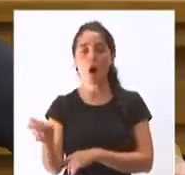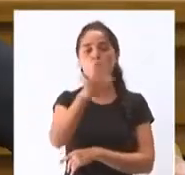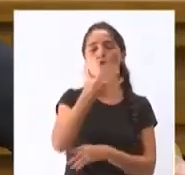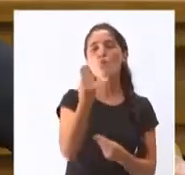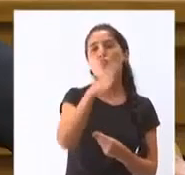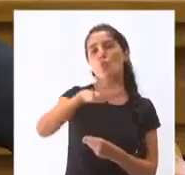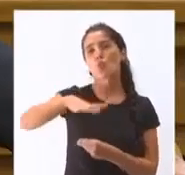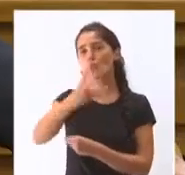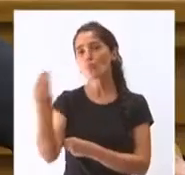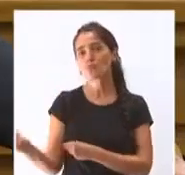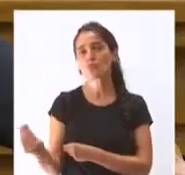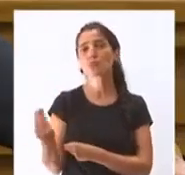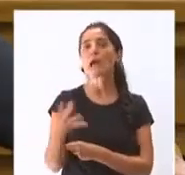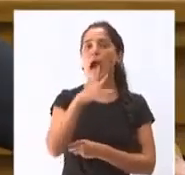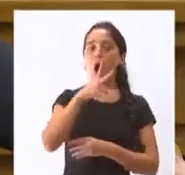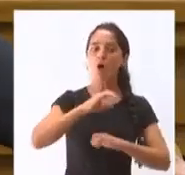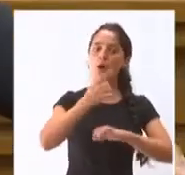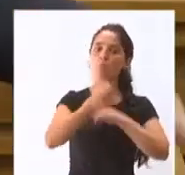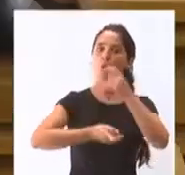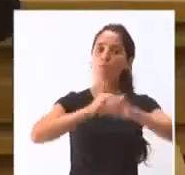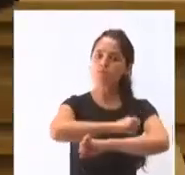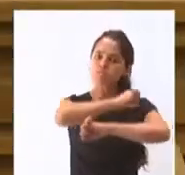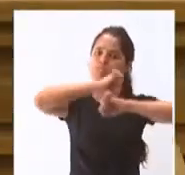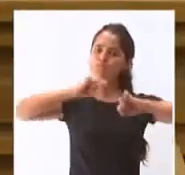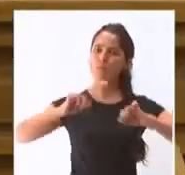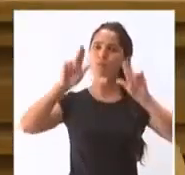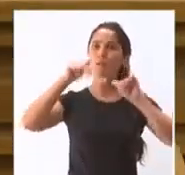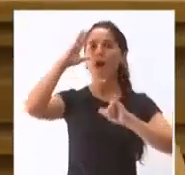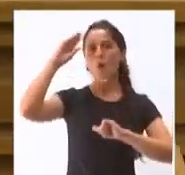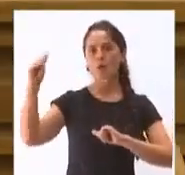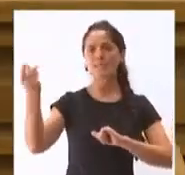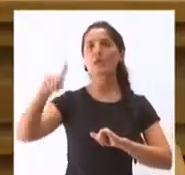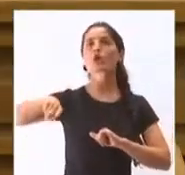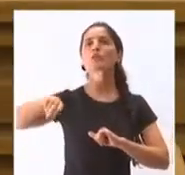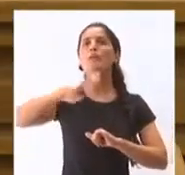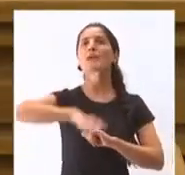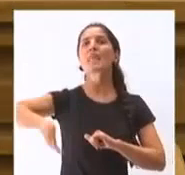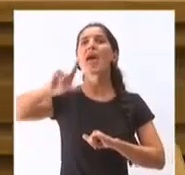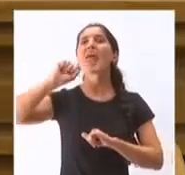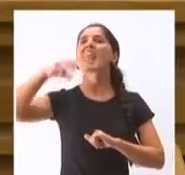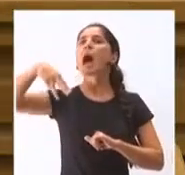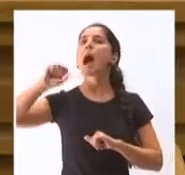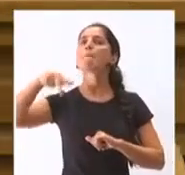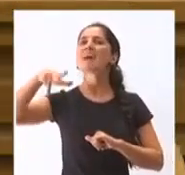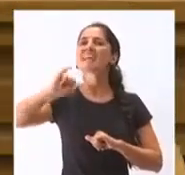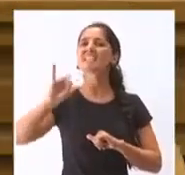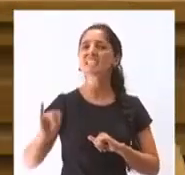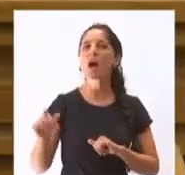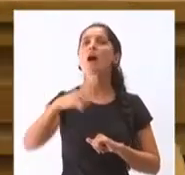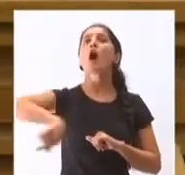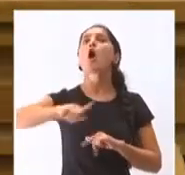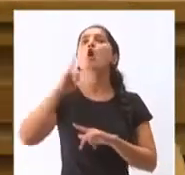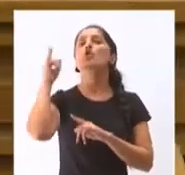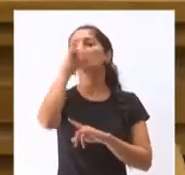consolidando en el planteamiento logístico en la mancha sin ir más lejos todo el entorno del alcázar tomelloso central son áreas de mucha